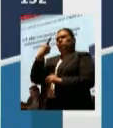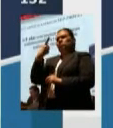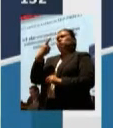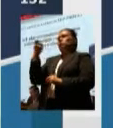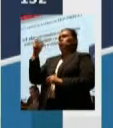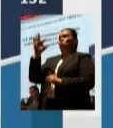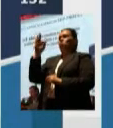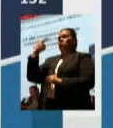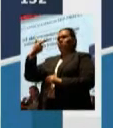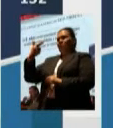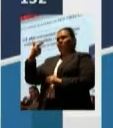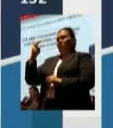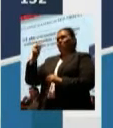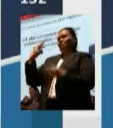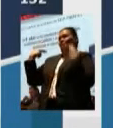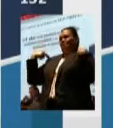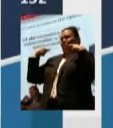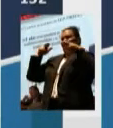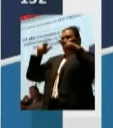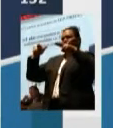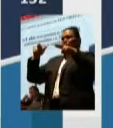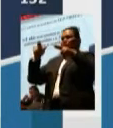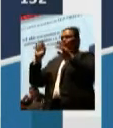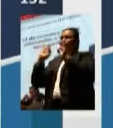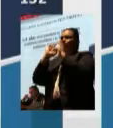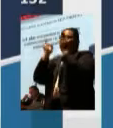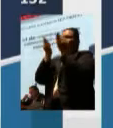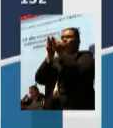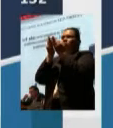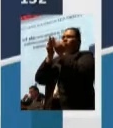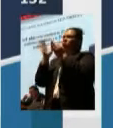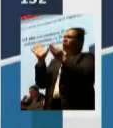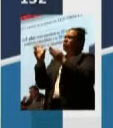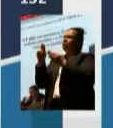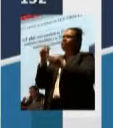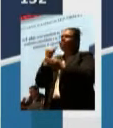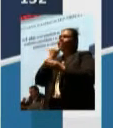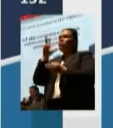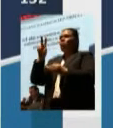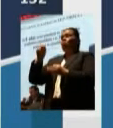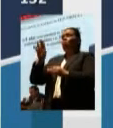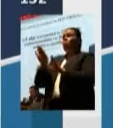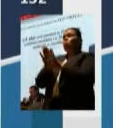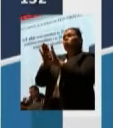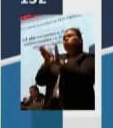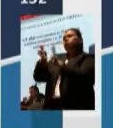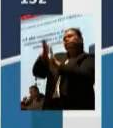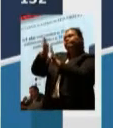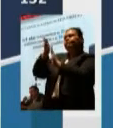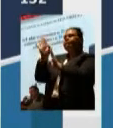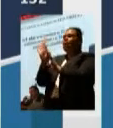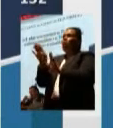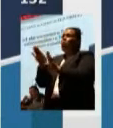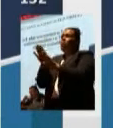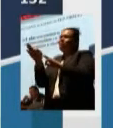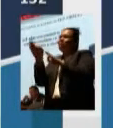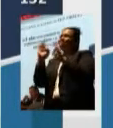la misma federación otorga a otras universidades estatales y sin que éstas den tan